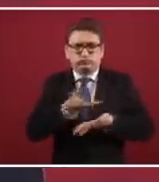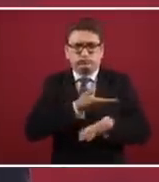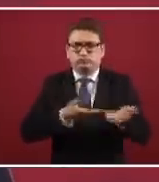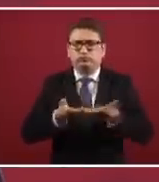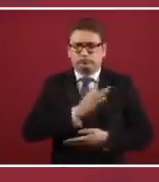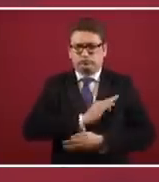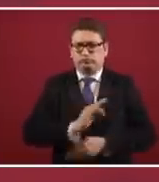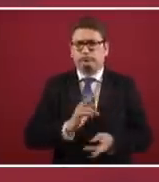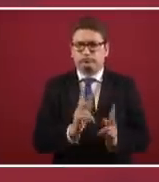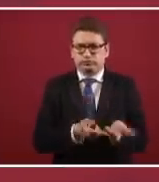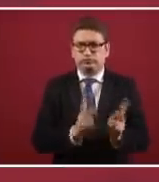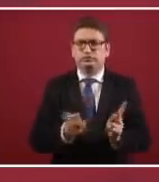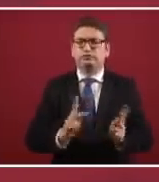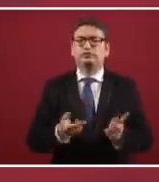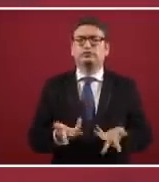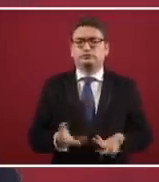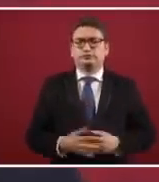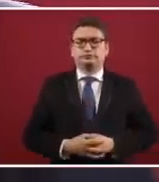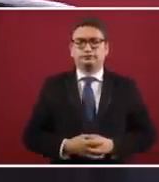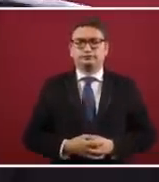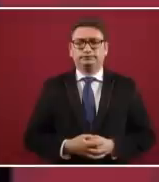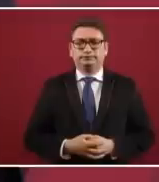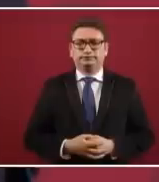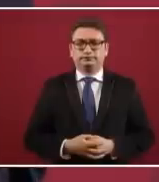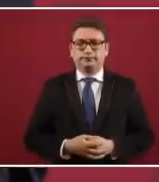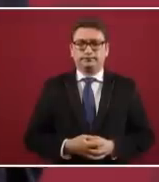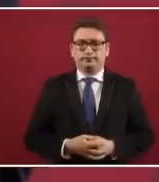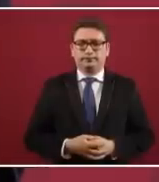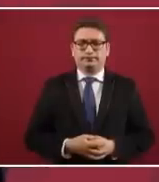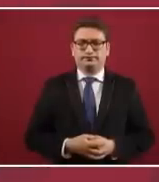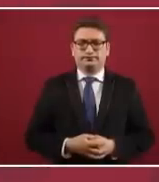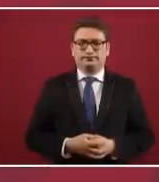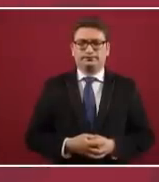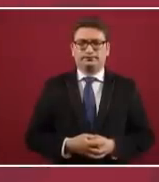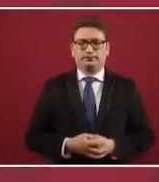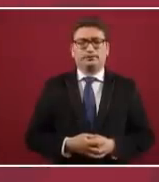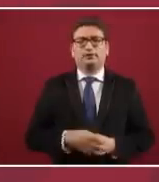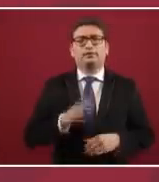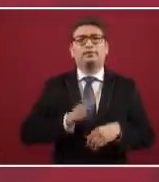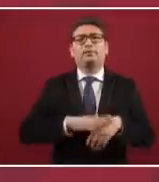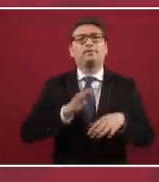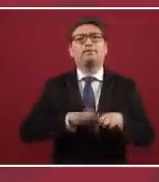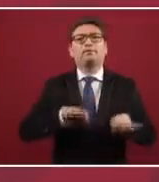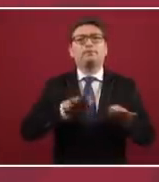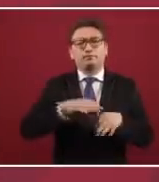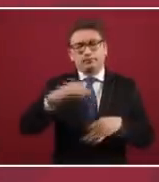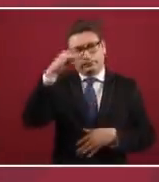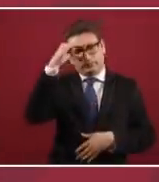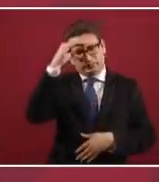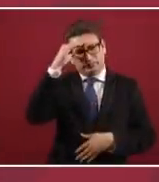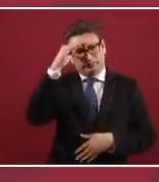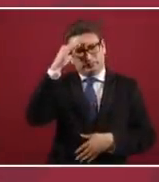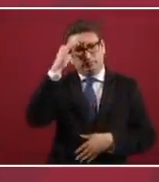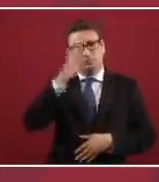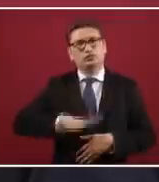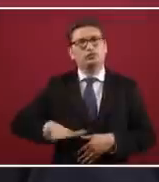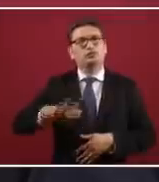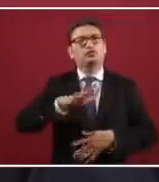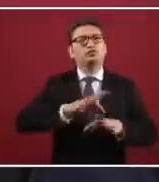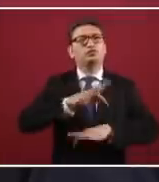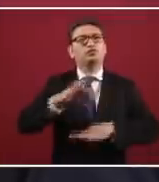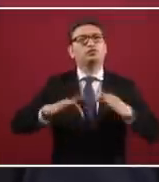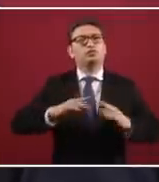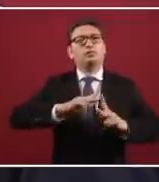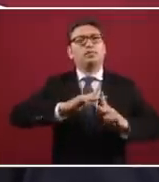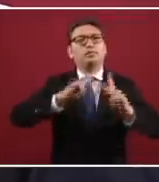Hablemos de estos temas y sobre todo pensemos en conseguir la paz, pensemos en